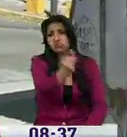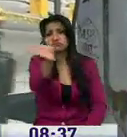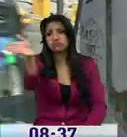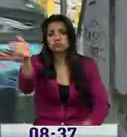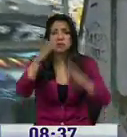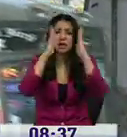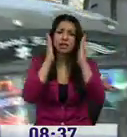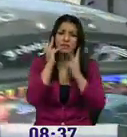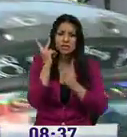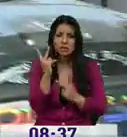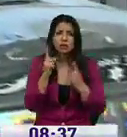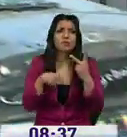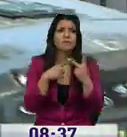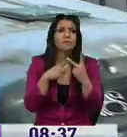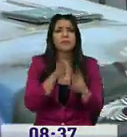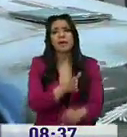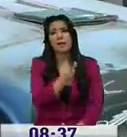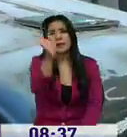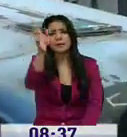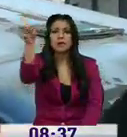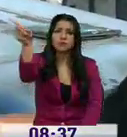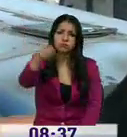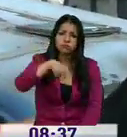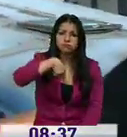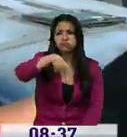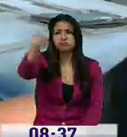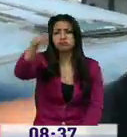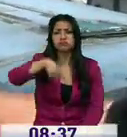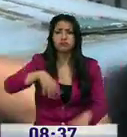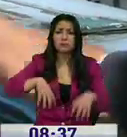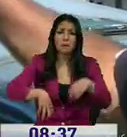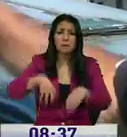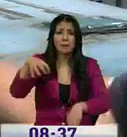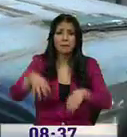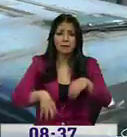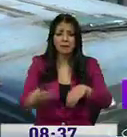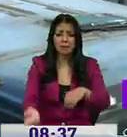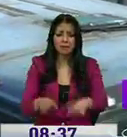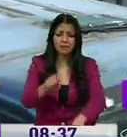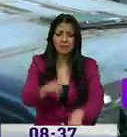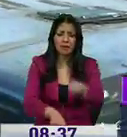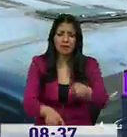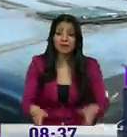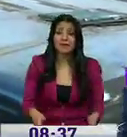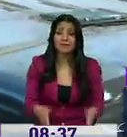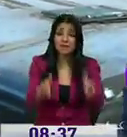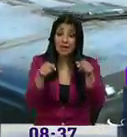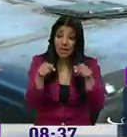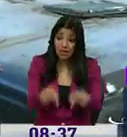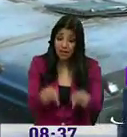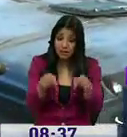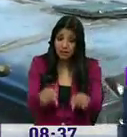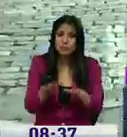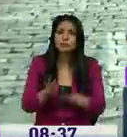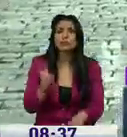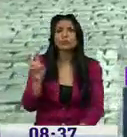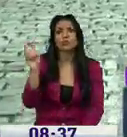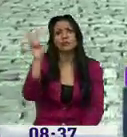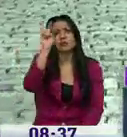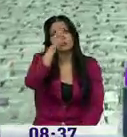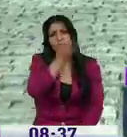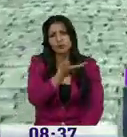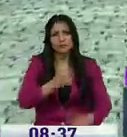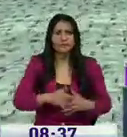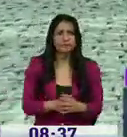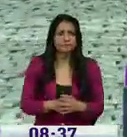Panecillo para arriba y son lugares de que le vienen y le destrozan la vía, y esto es un centro turístico. Los